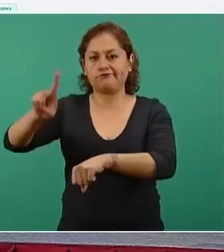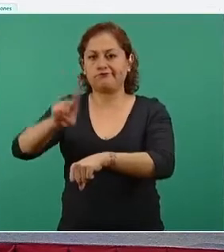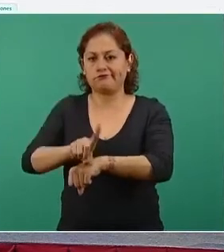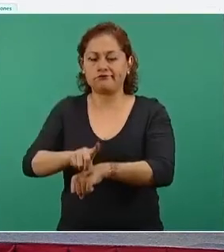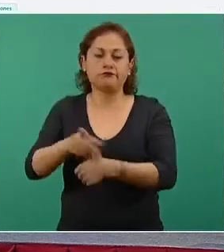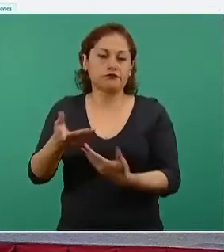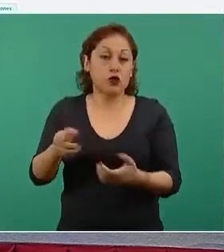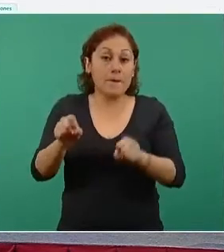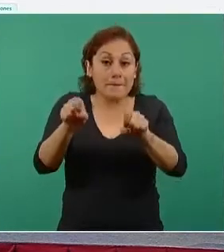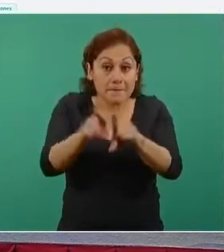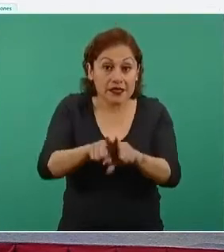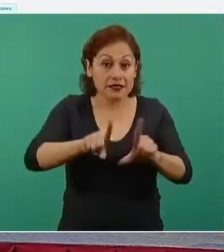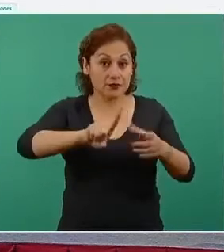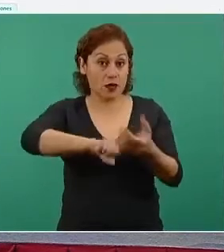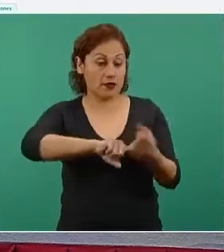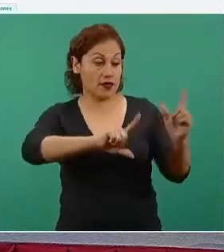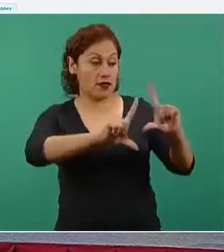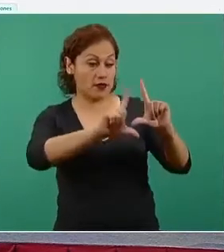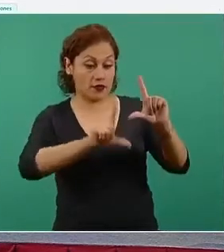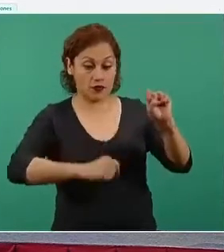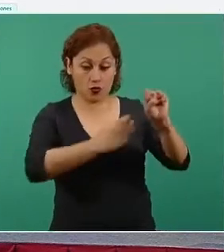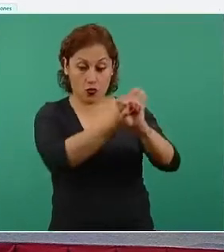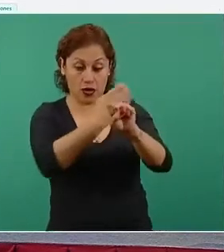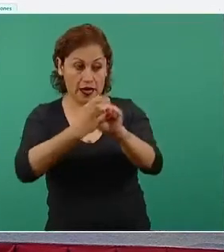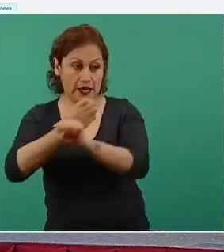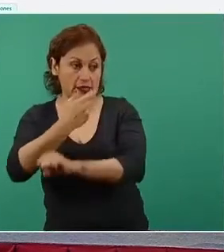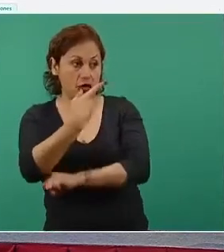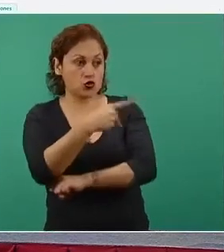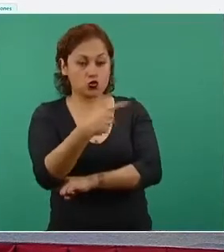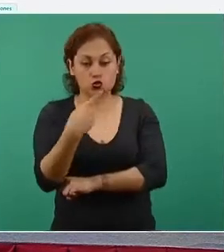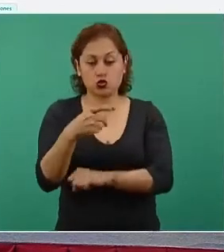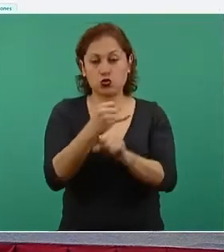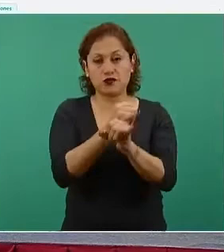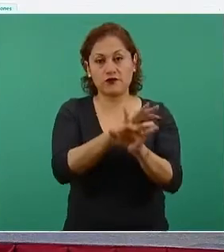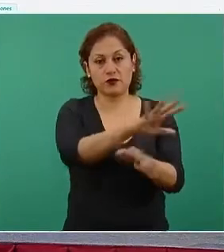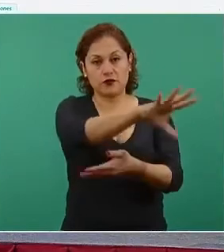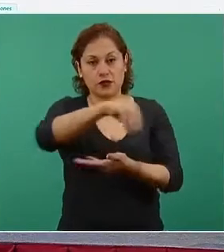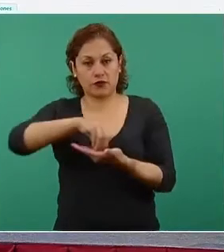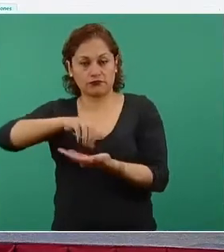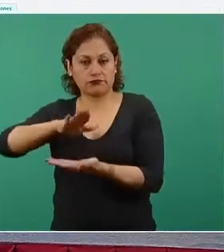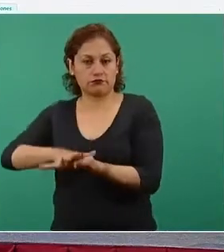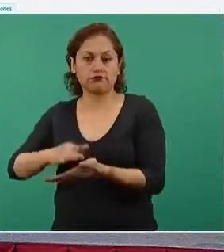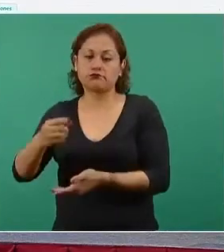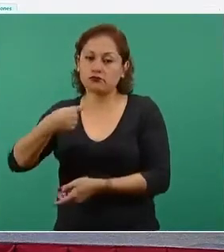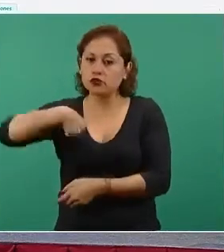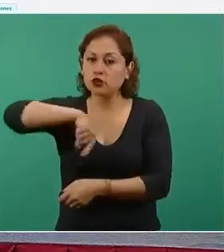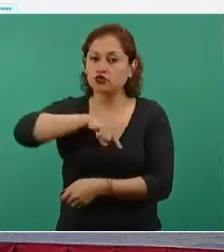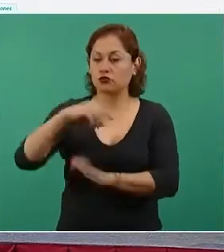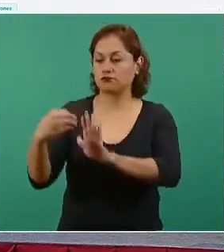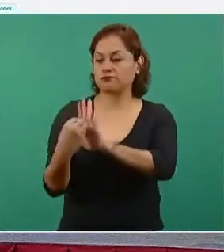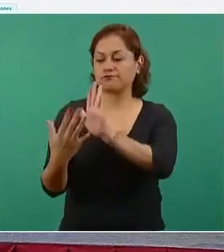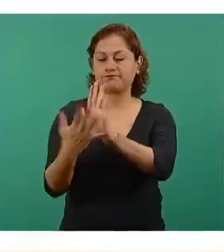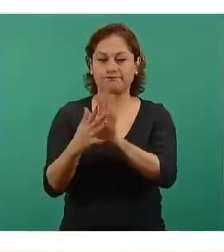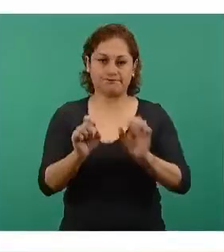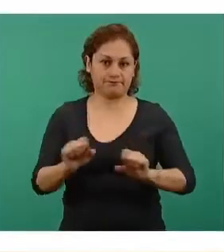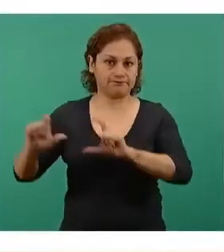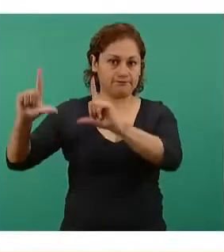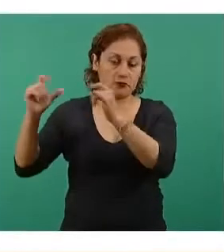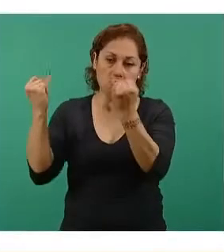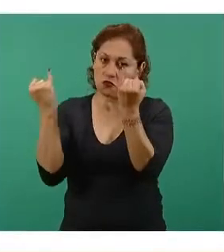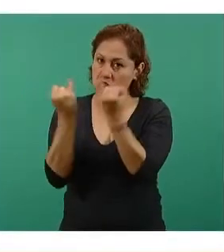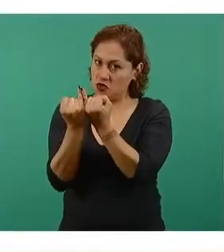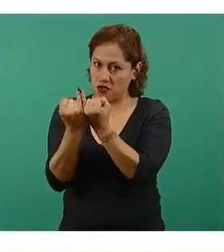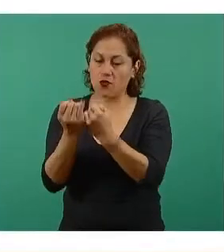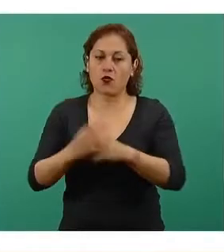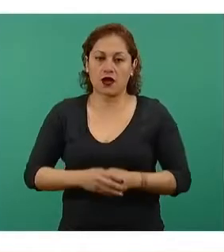las propias entidades federativas pues también presentan y tienen como información oficial, y que obviamente son los